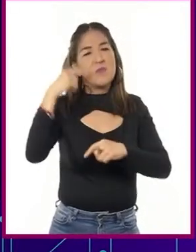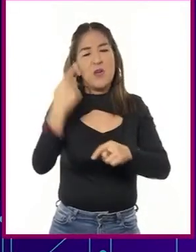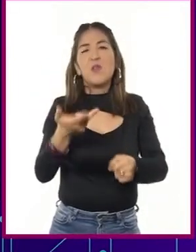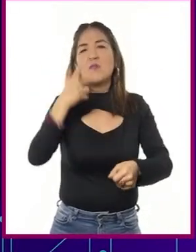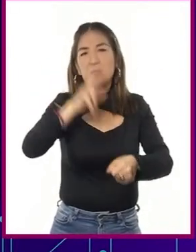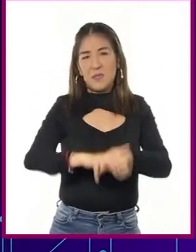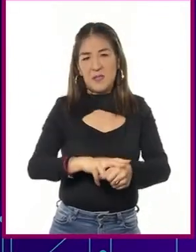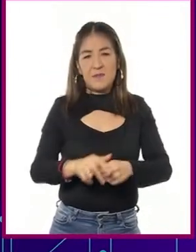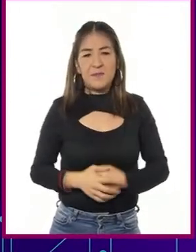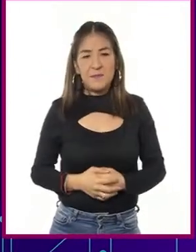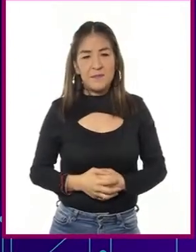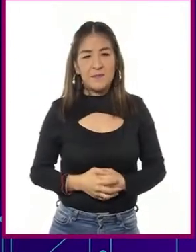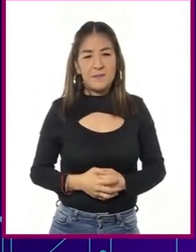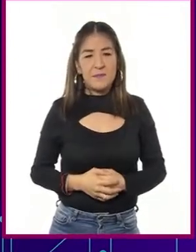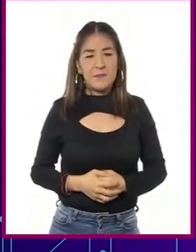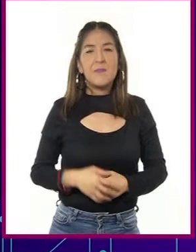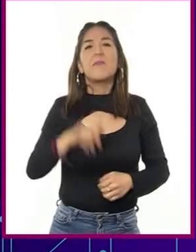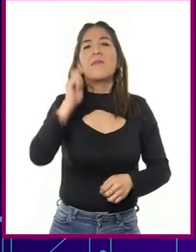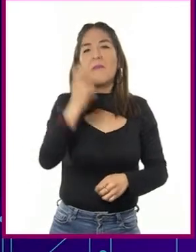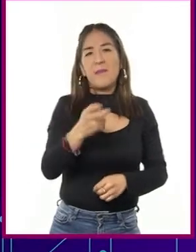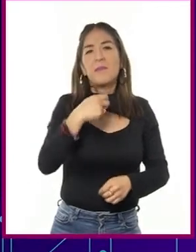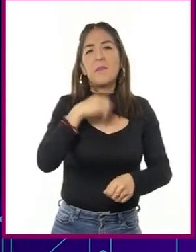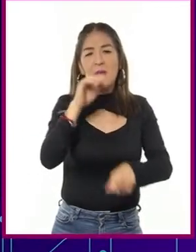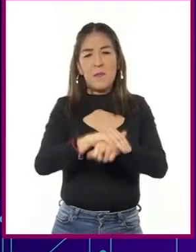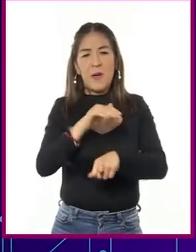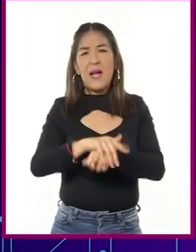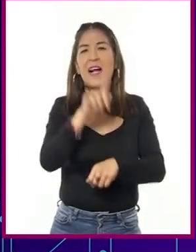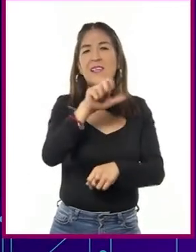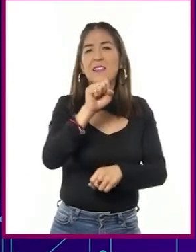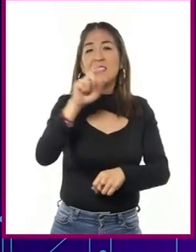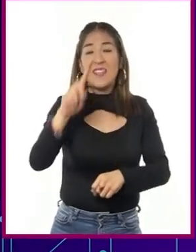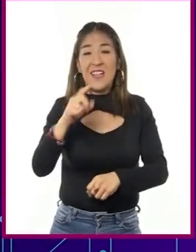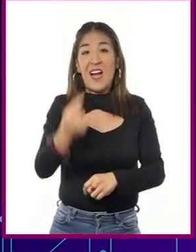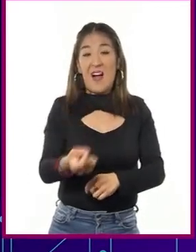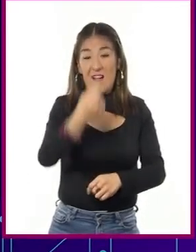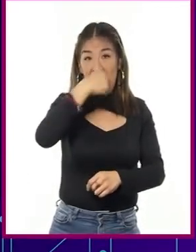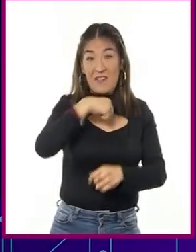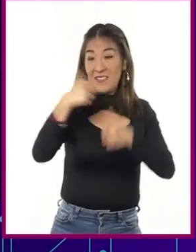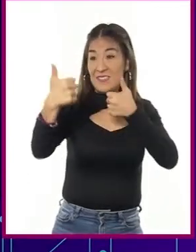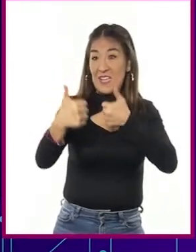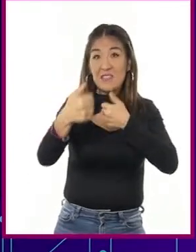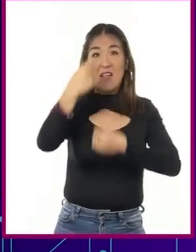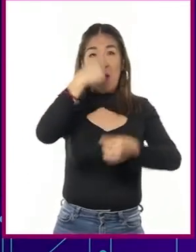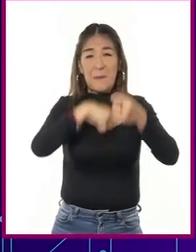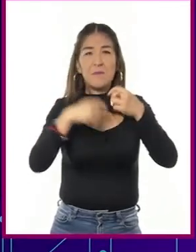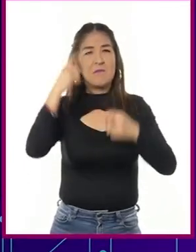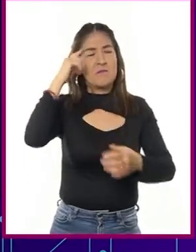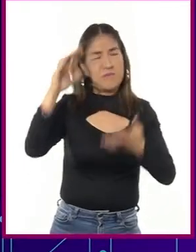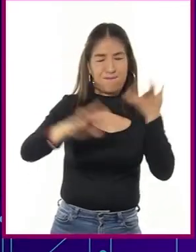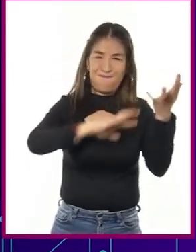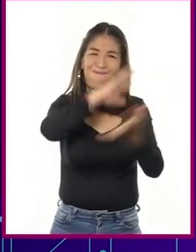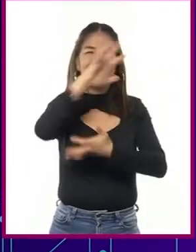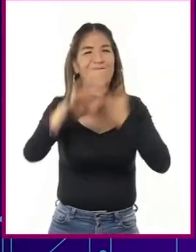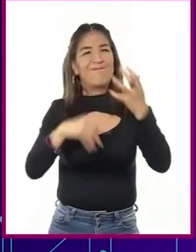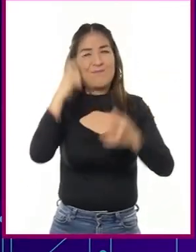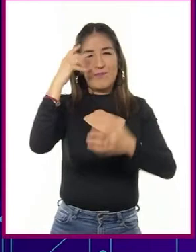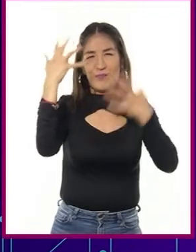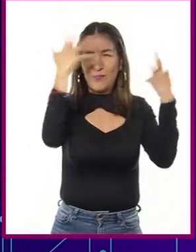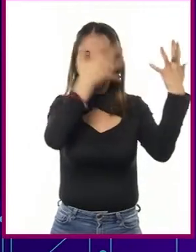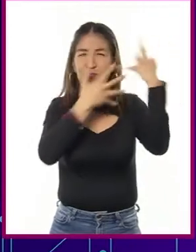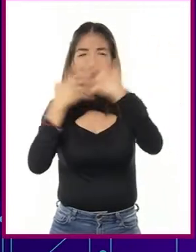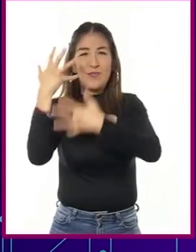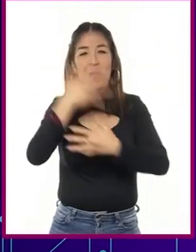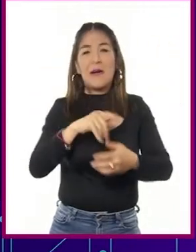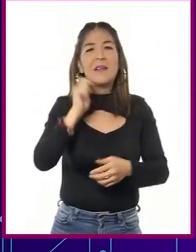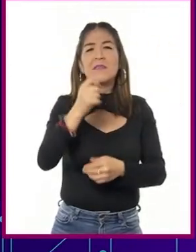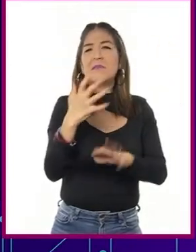Mi amigo y yo consumimos LSD una noche. Nos tomamos como 6 cuadros cada quien y volamos muy fuerte. Yo tenía una hoja entera, como con